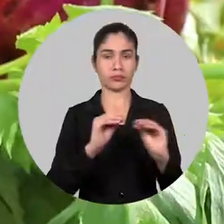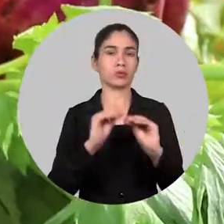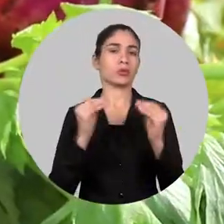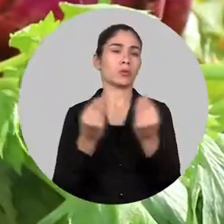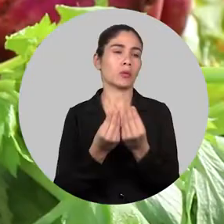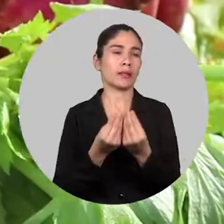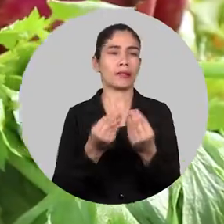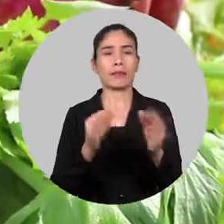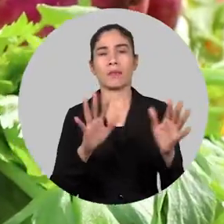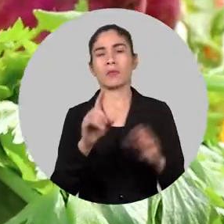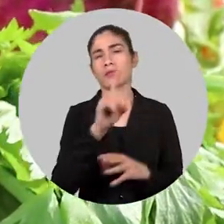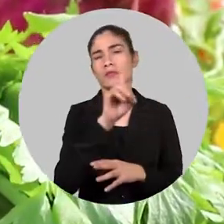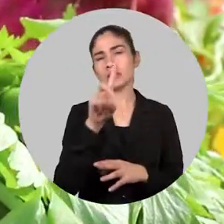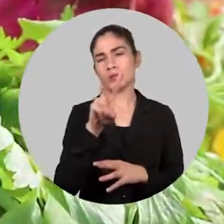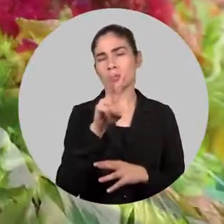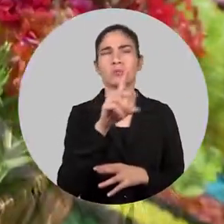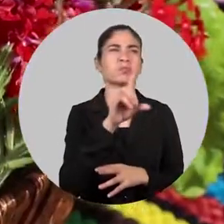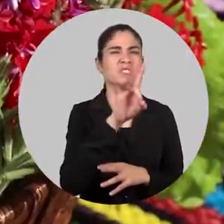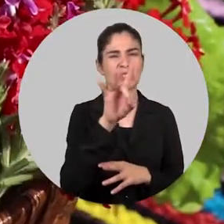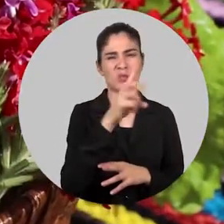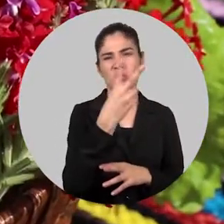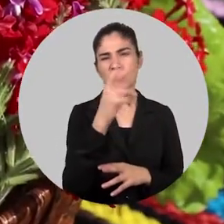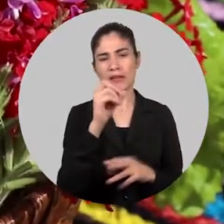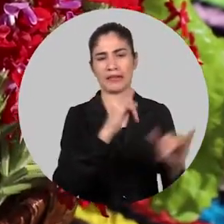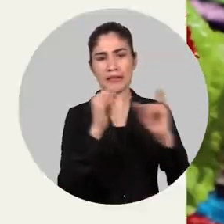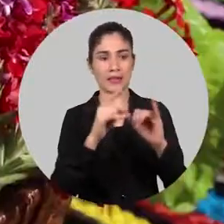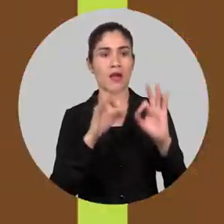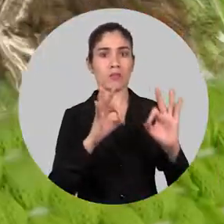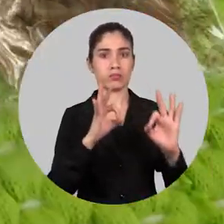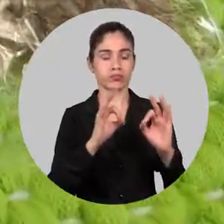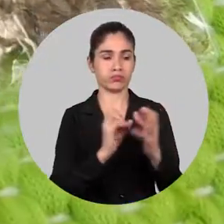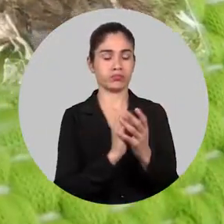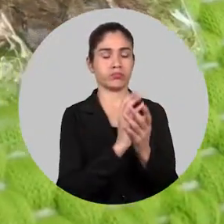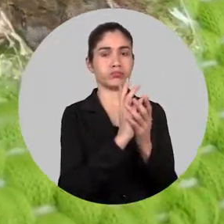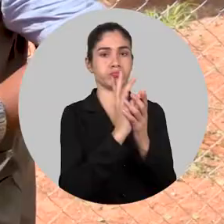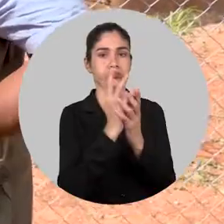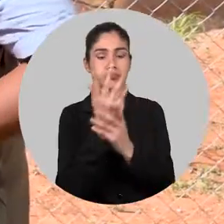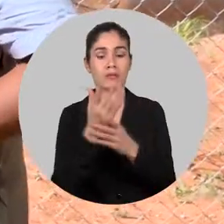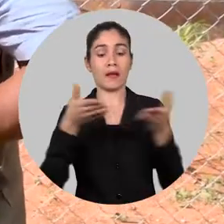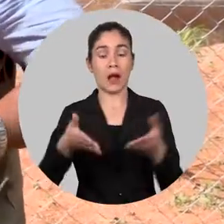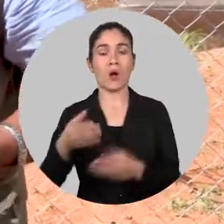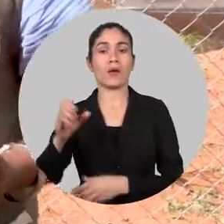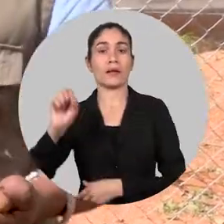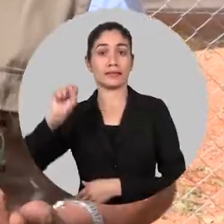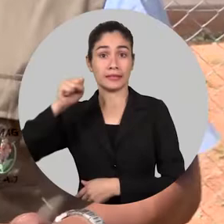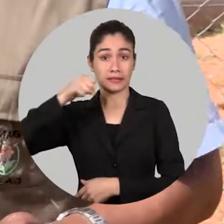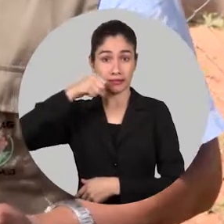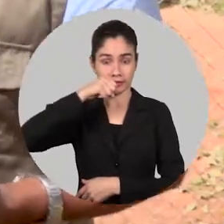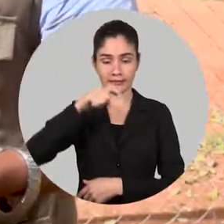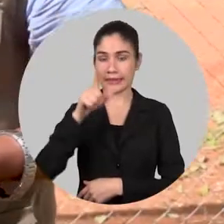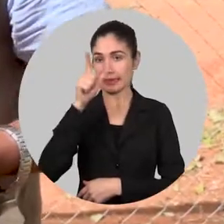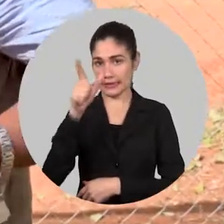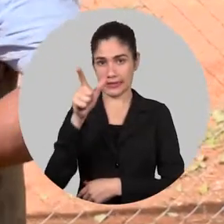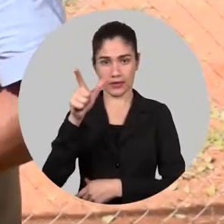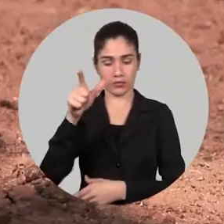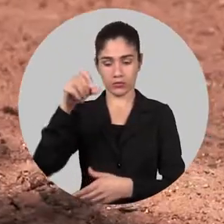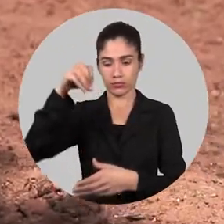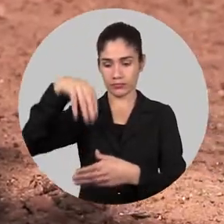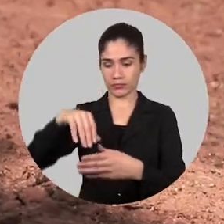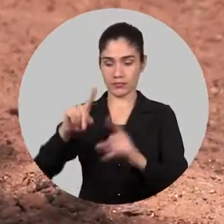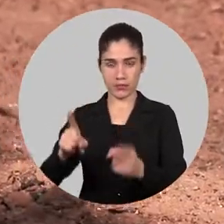trasplantables, 18, 20 días, 10, ya trasplantaste la guardia. Zanahoria, con ella bota siembra